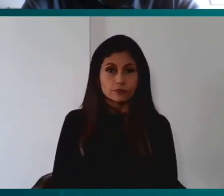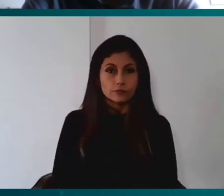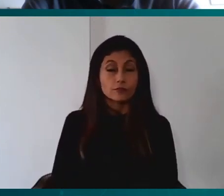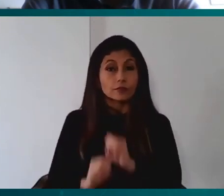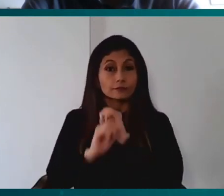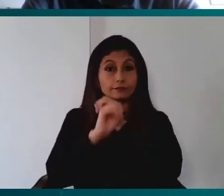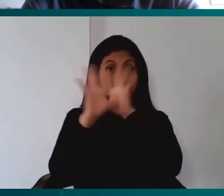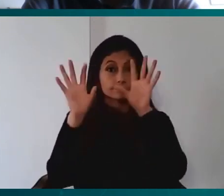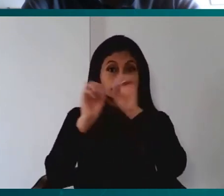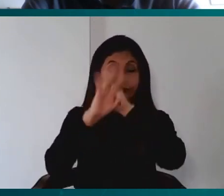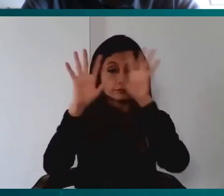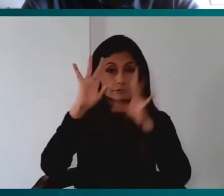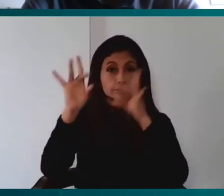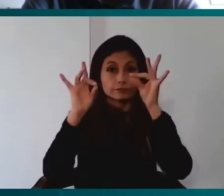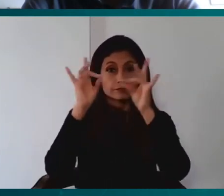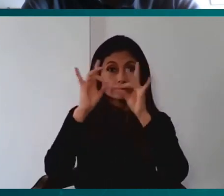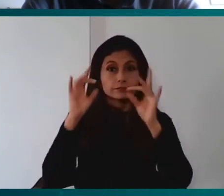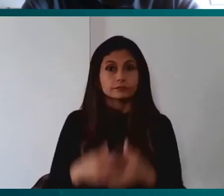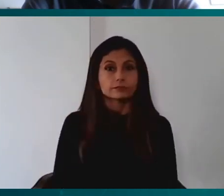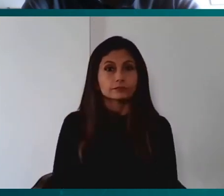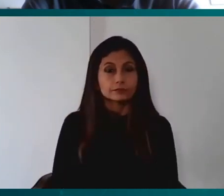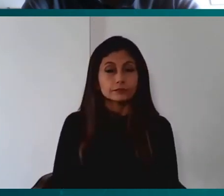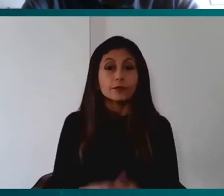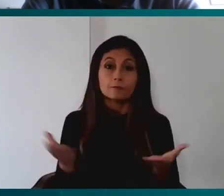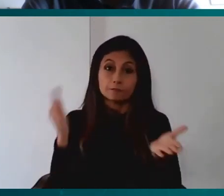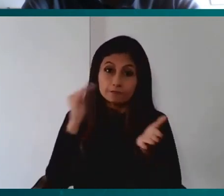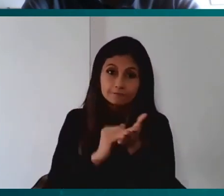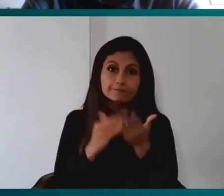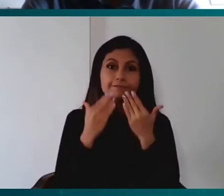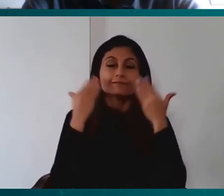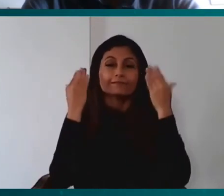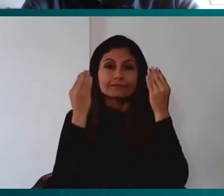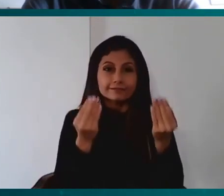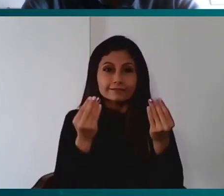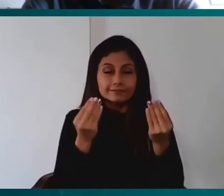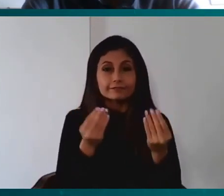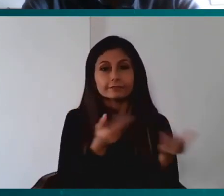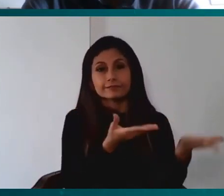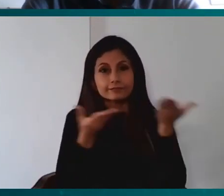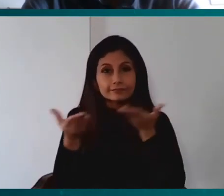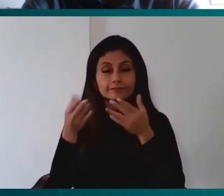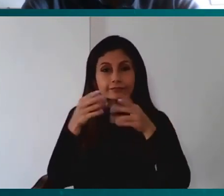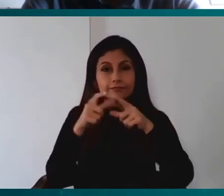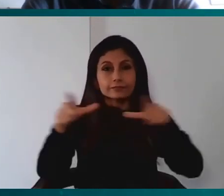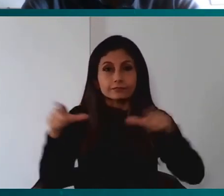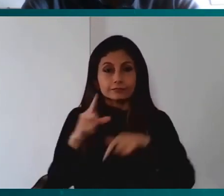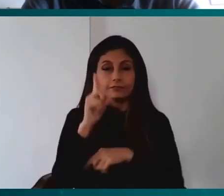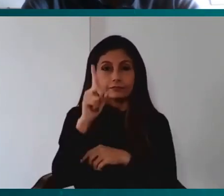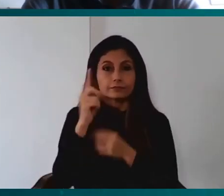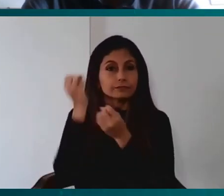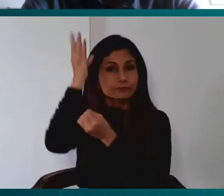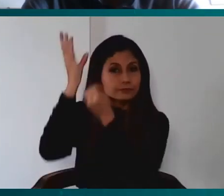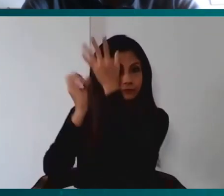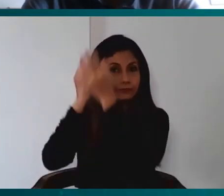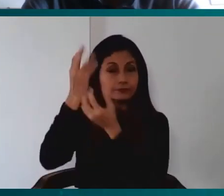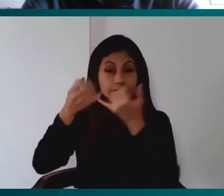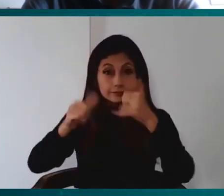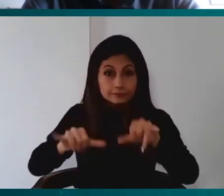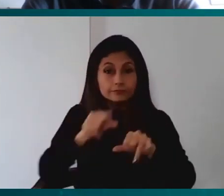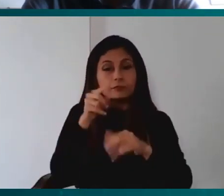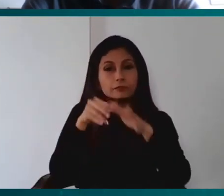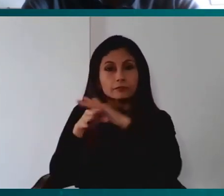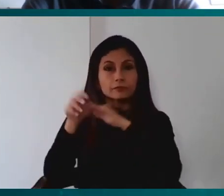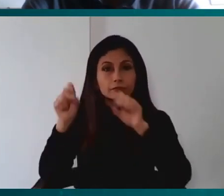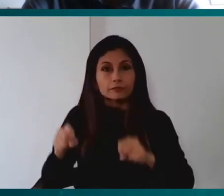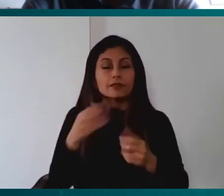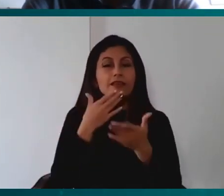Claro, claro, perfecto. Bueno, entonces, de nuevo las gracias y nos vemos en la sala 1 de innovación enseguida, una vez terminada esta Perfecto.